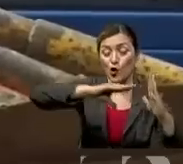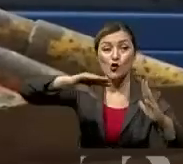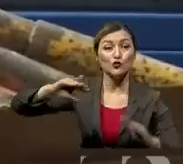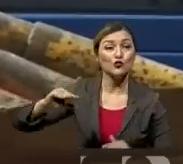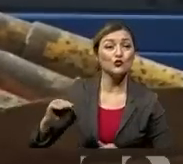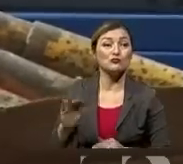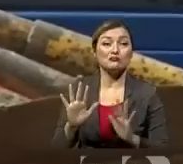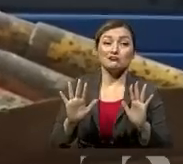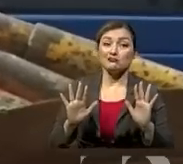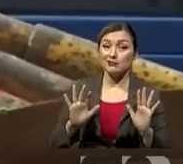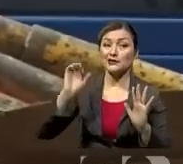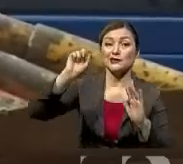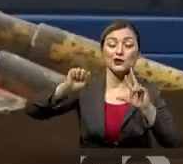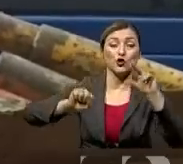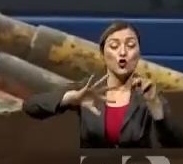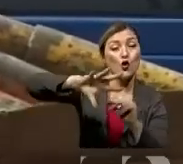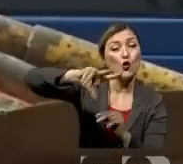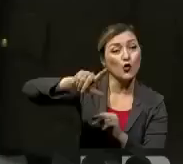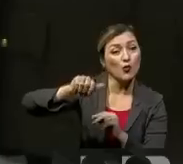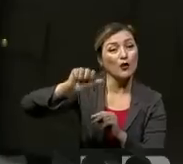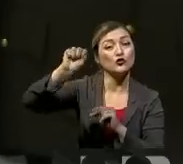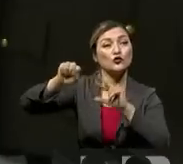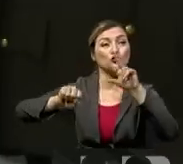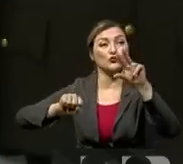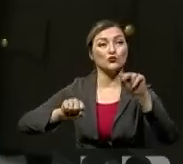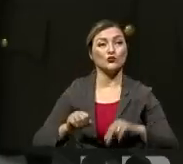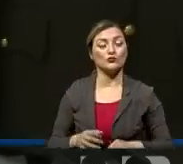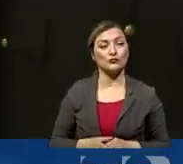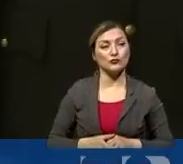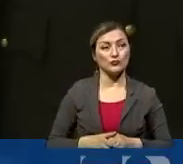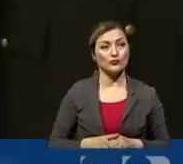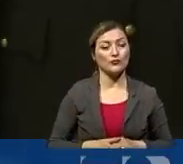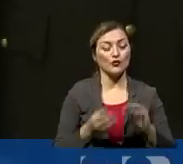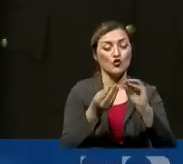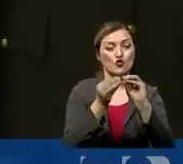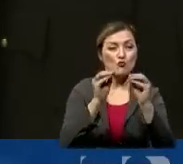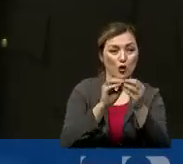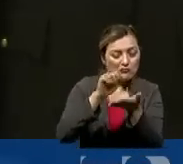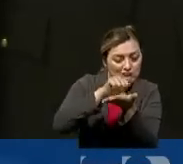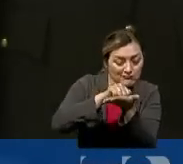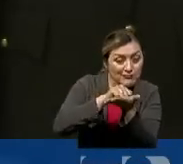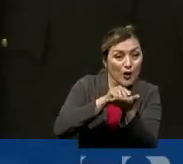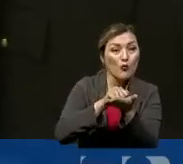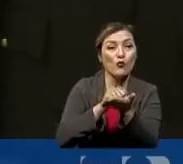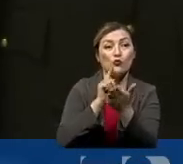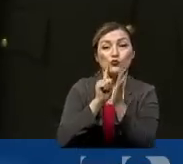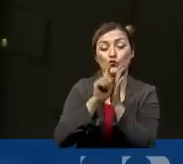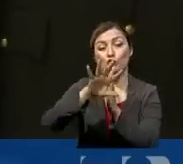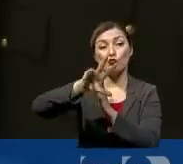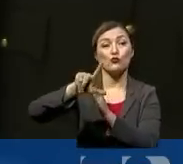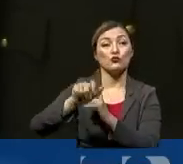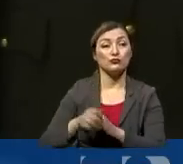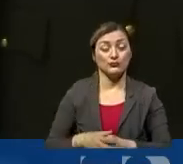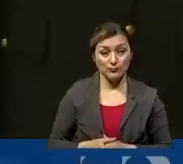se determina si se trata de un vehículo robado o no. Una adulteración alfanumérica, si está registrada como robado, ya se registra